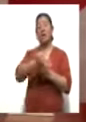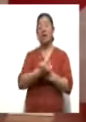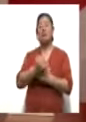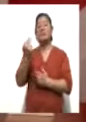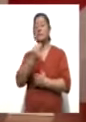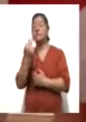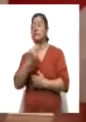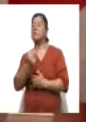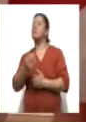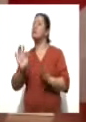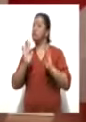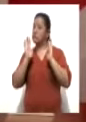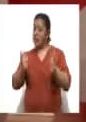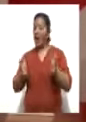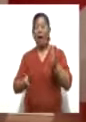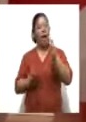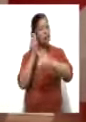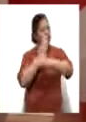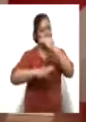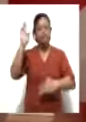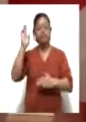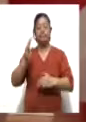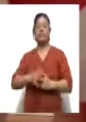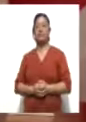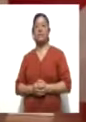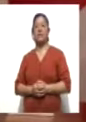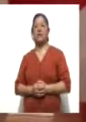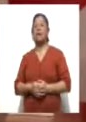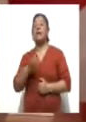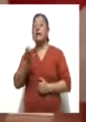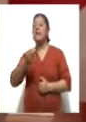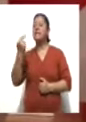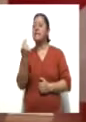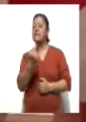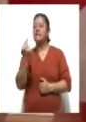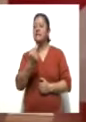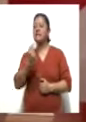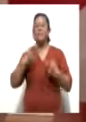reactivar. Y todo eso significa personas,